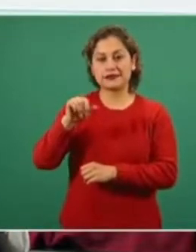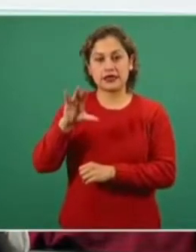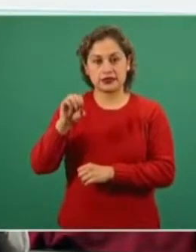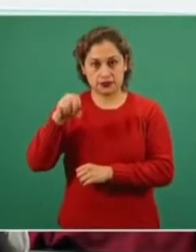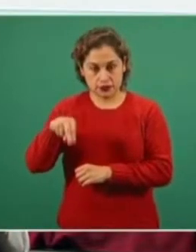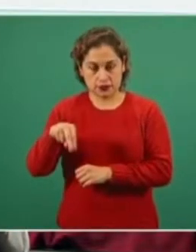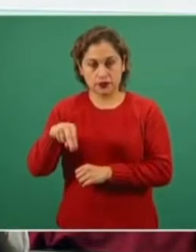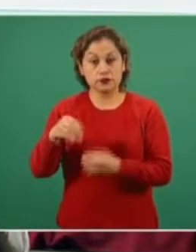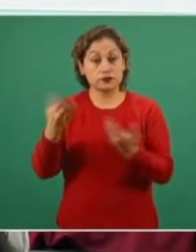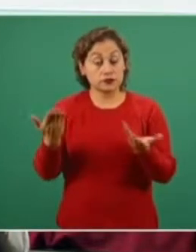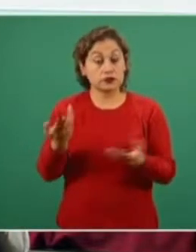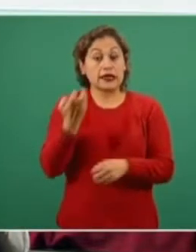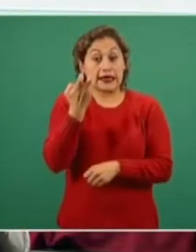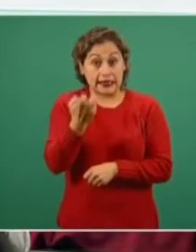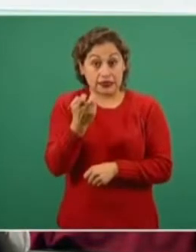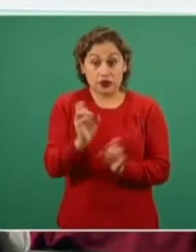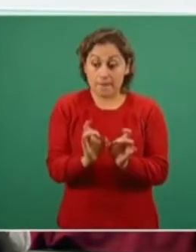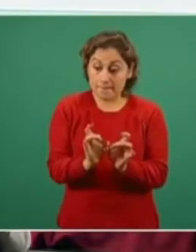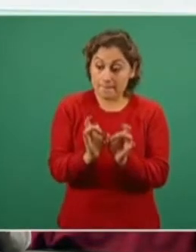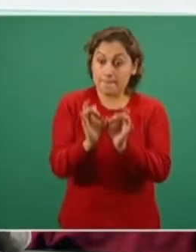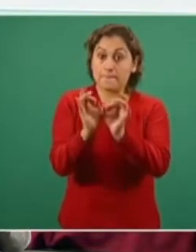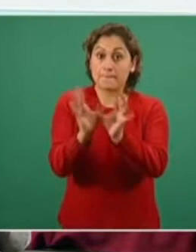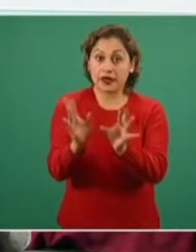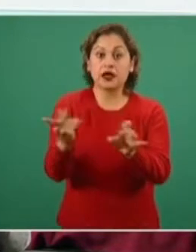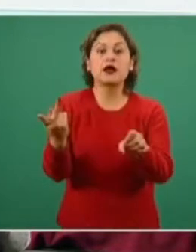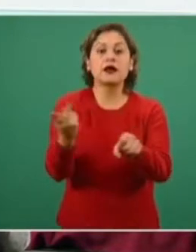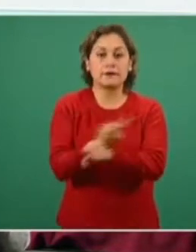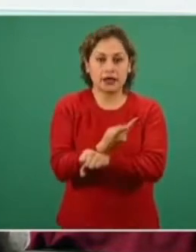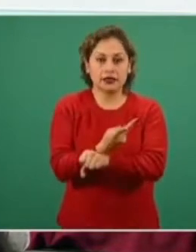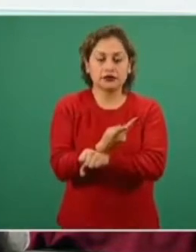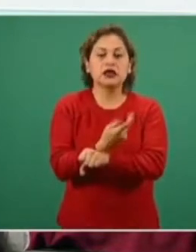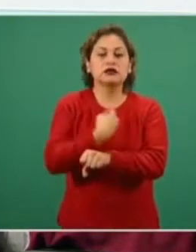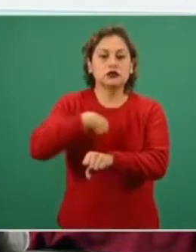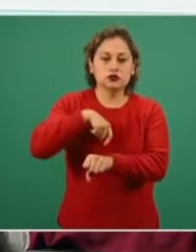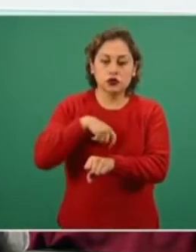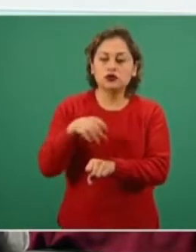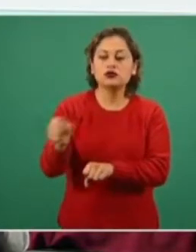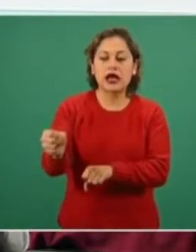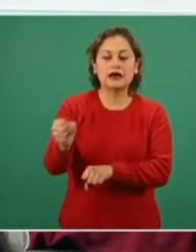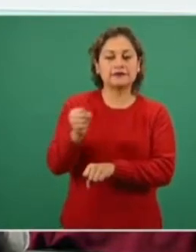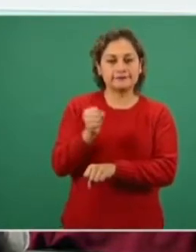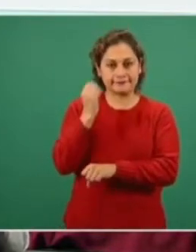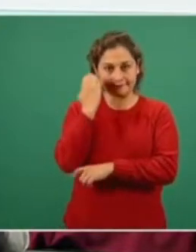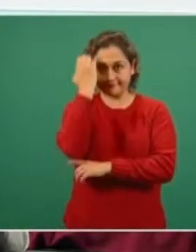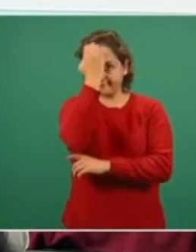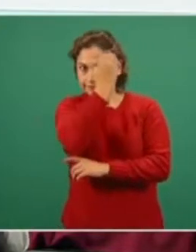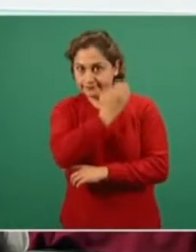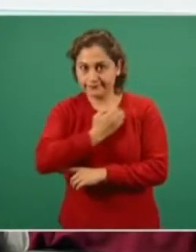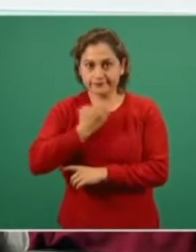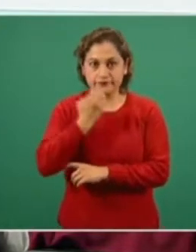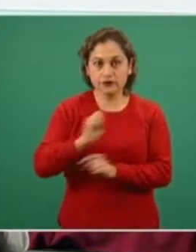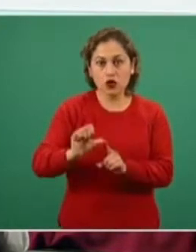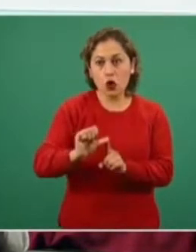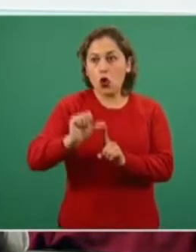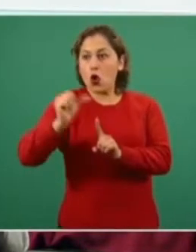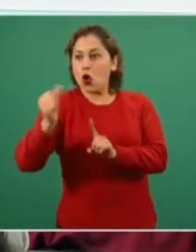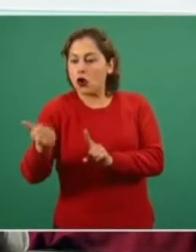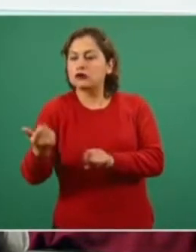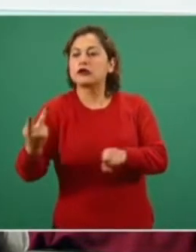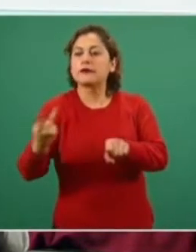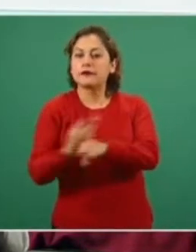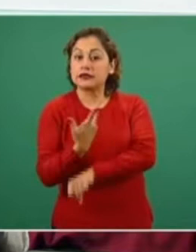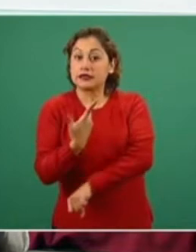eventos, que así le llamamos, nos obligan a estudiar cualquier evento que pudiera estar relacionado con la